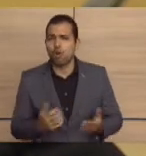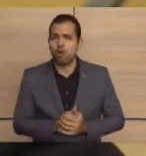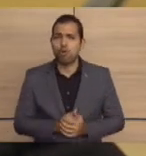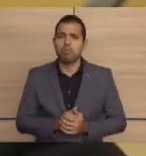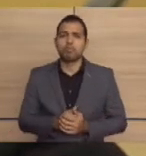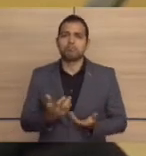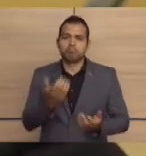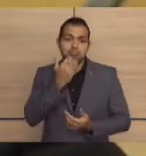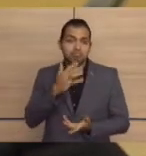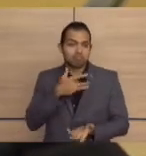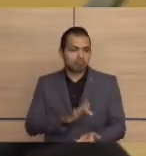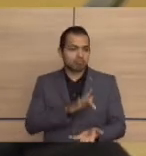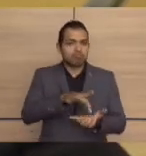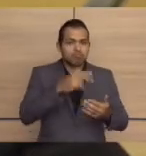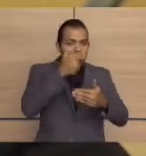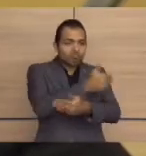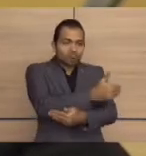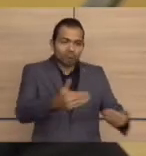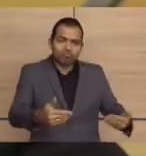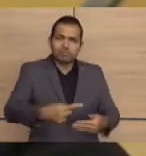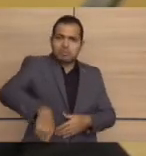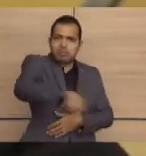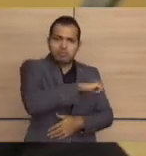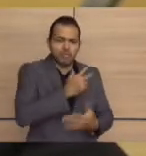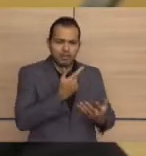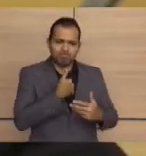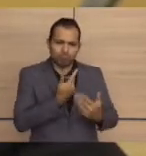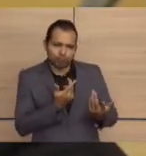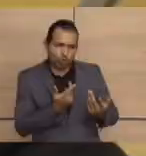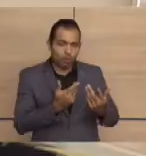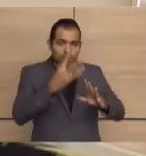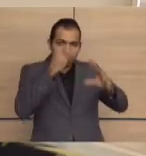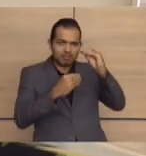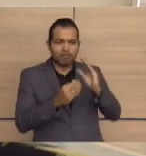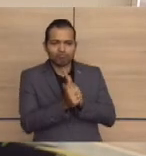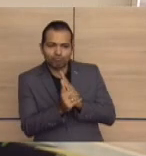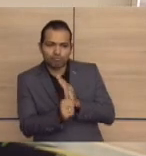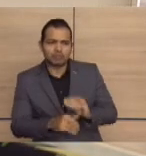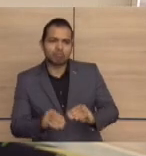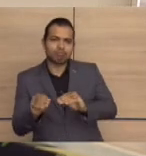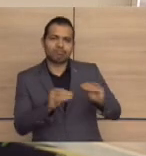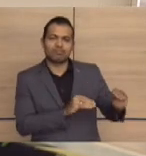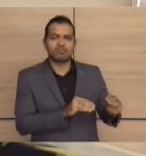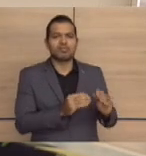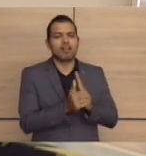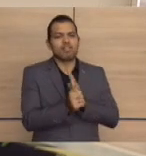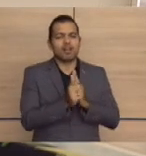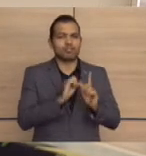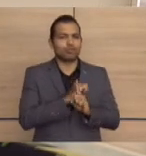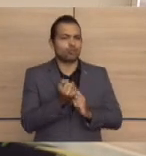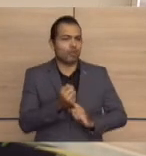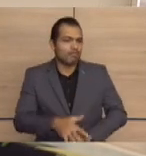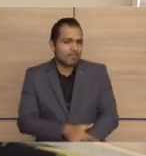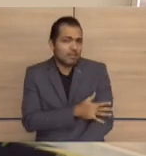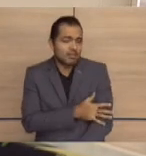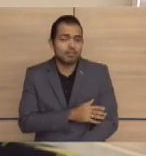habilidades socioafectivas, en derechos humanos, que no es menos importante, pero sí que sumar fraccionarios. Creo